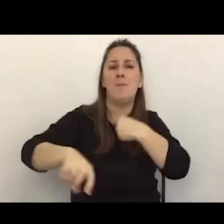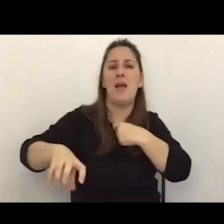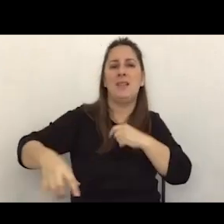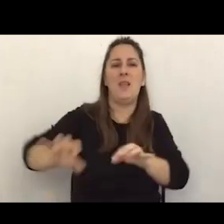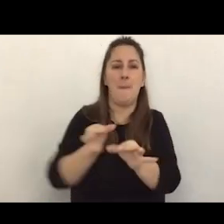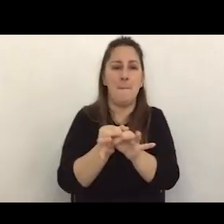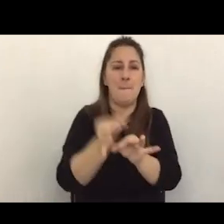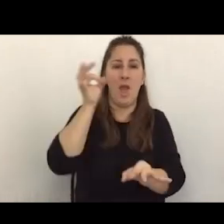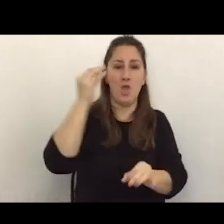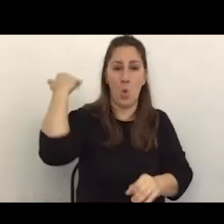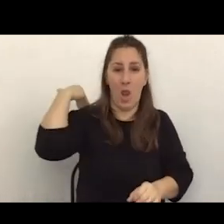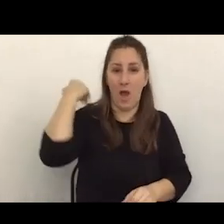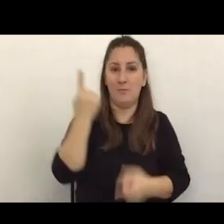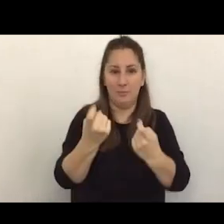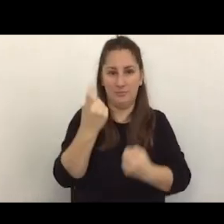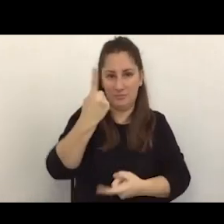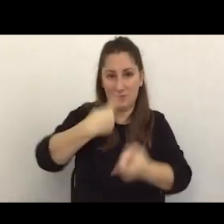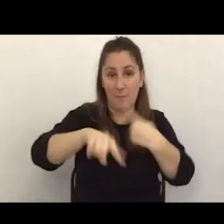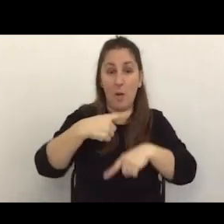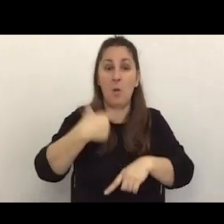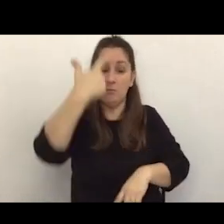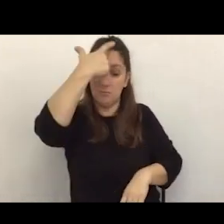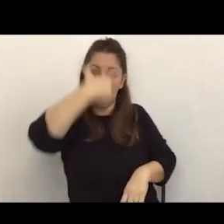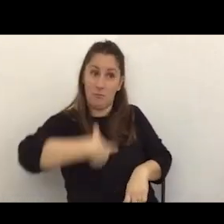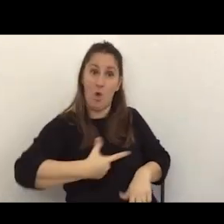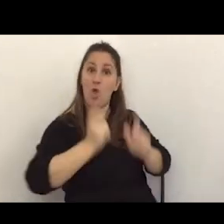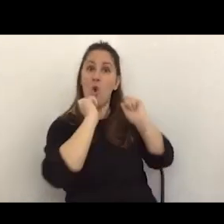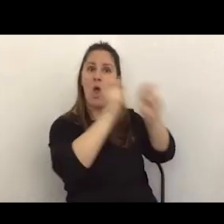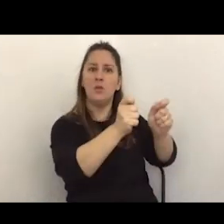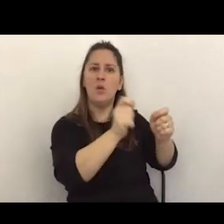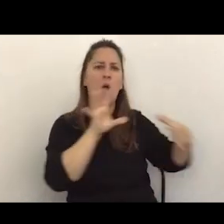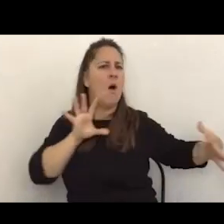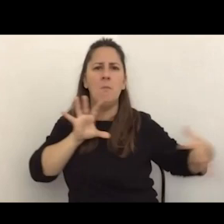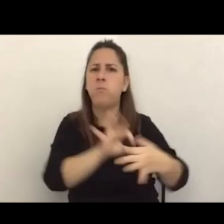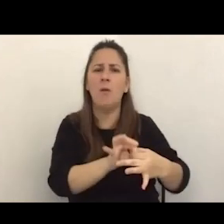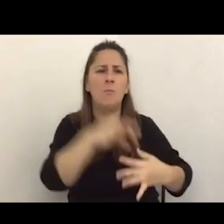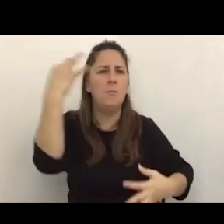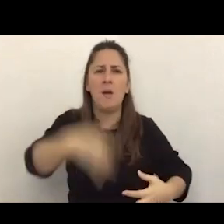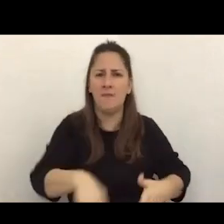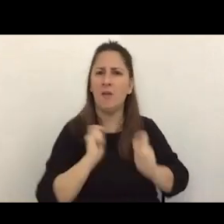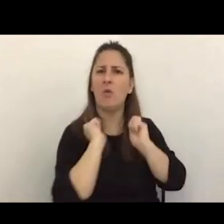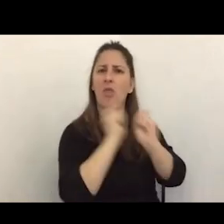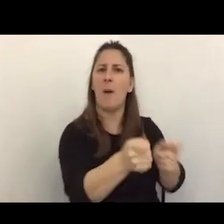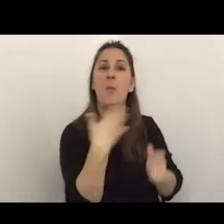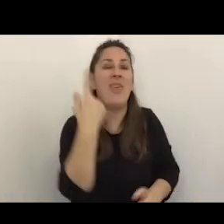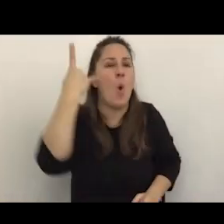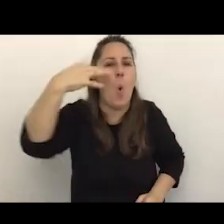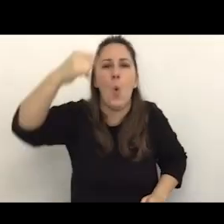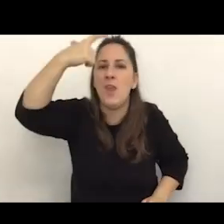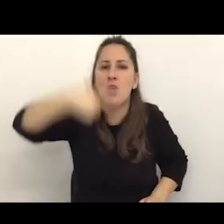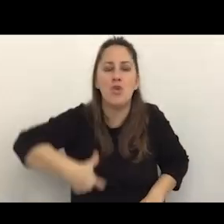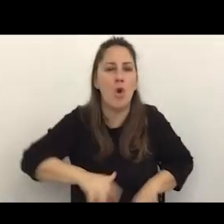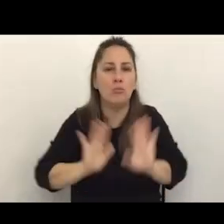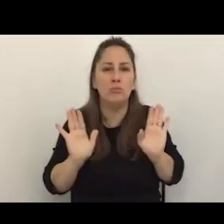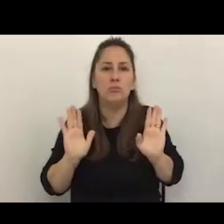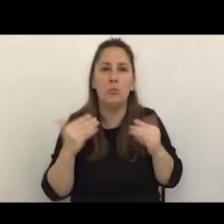puede ser que ese dador de material genético sea el único compatible con ese